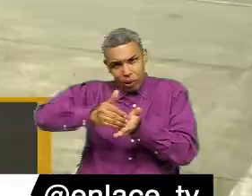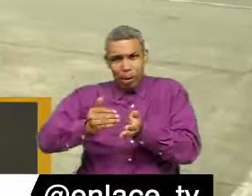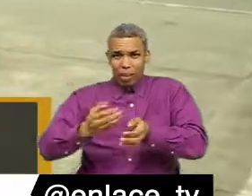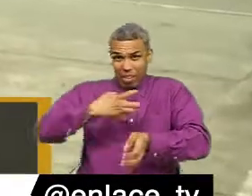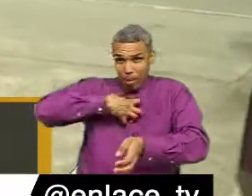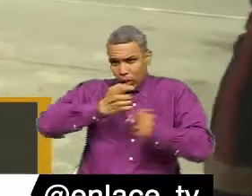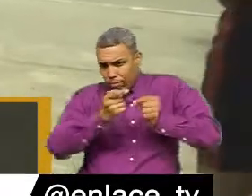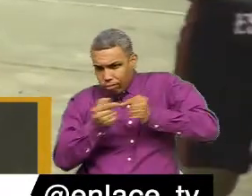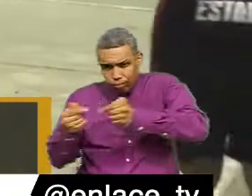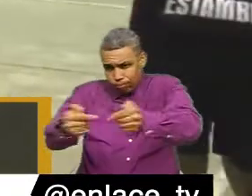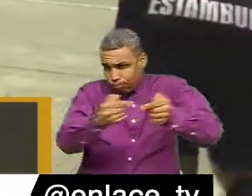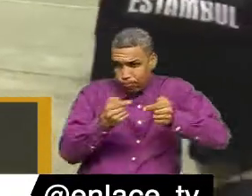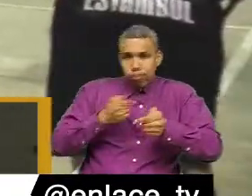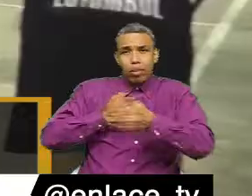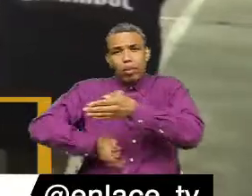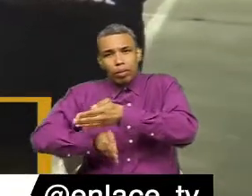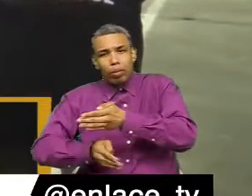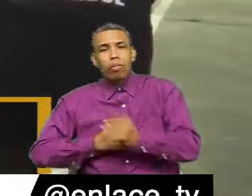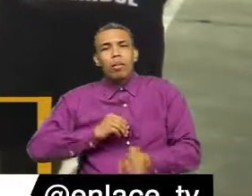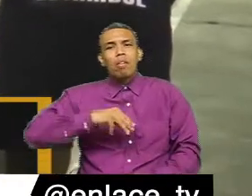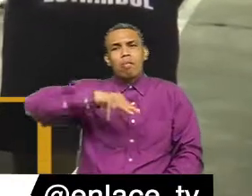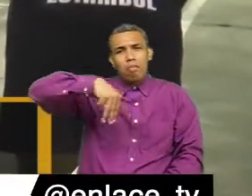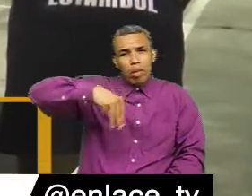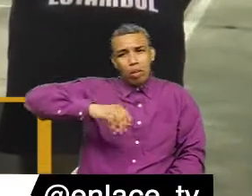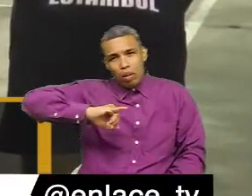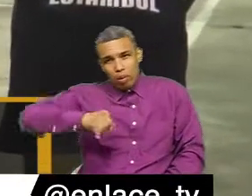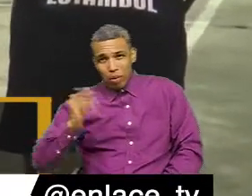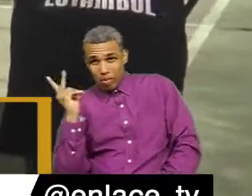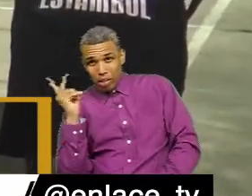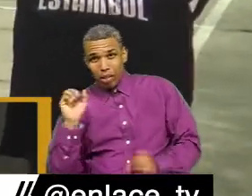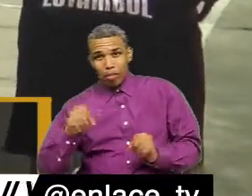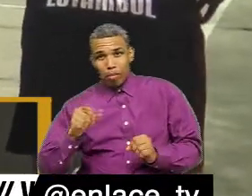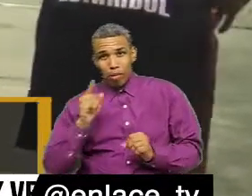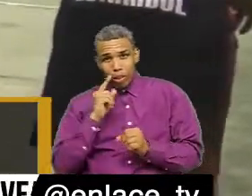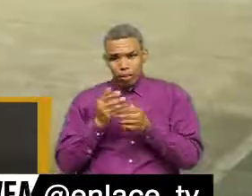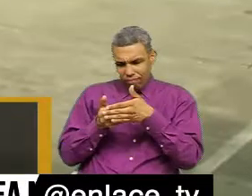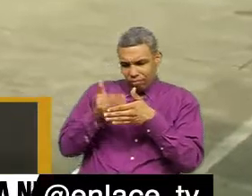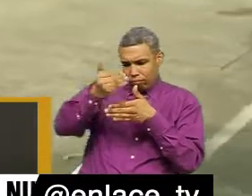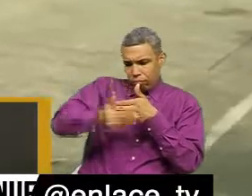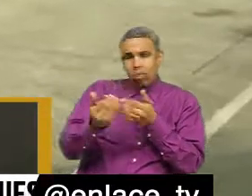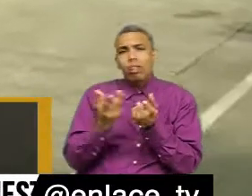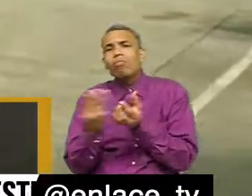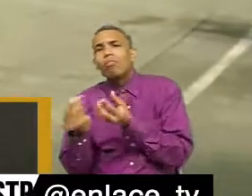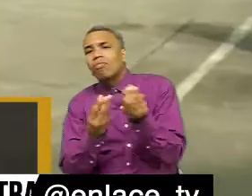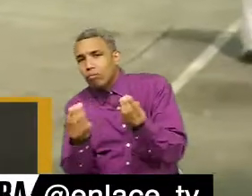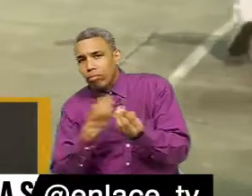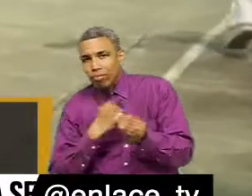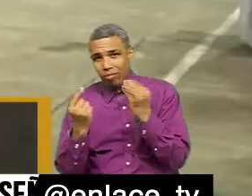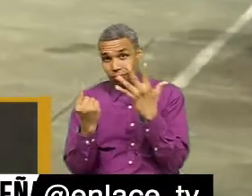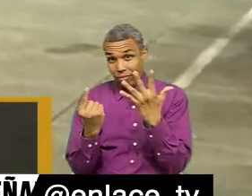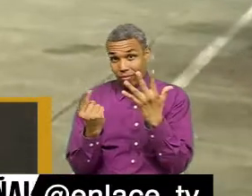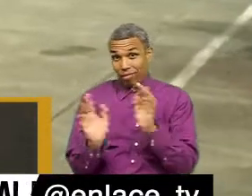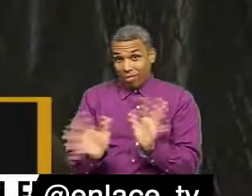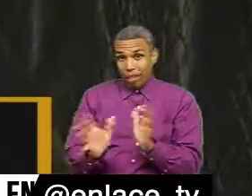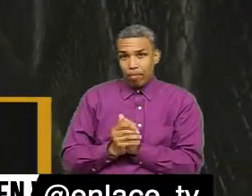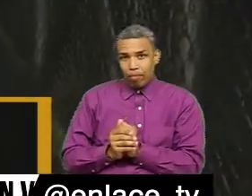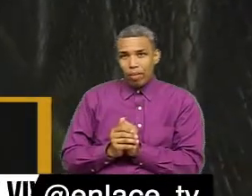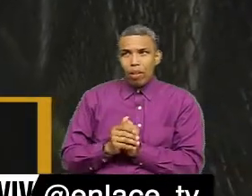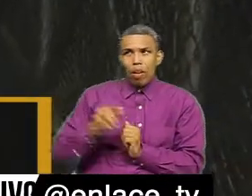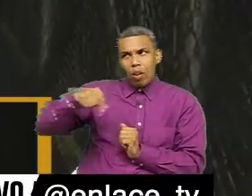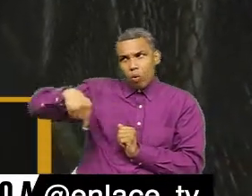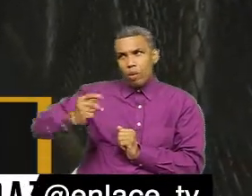barrios. Durante los días miércoles y jueves se han clasificado 6 equipos y con los encuentros de este viernes se cumple el cupo de 8 para las semifinales respectivas. Está